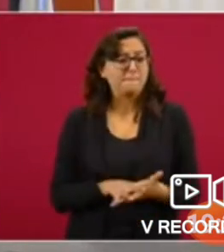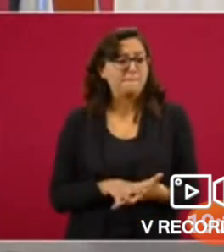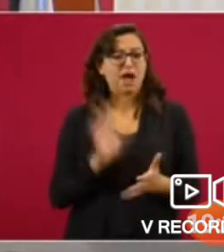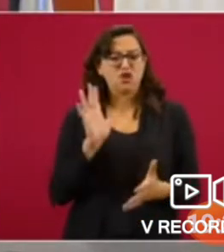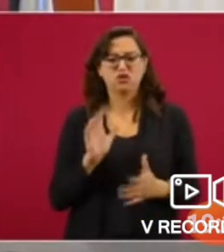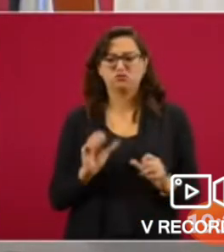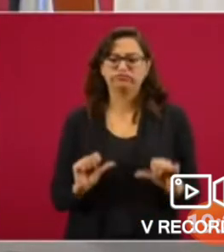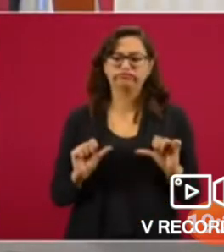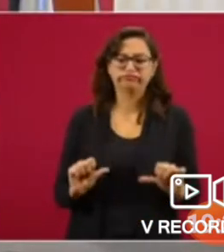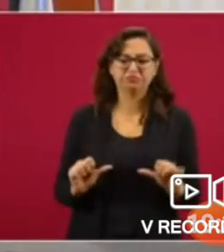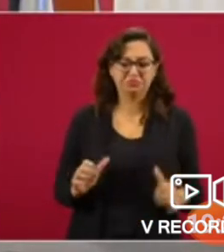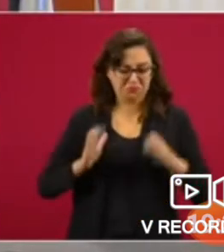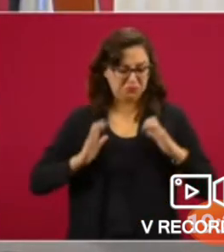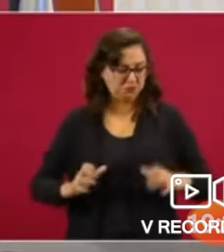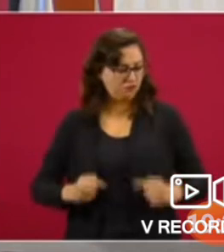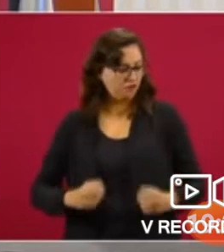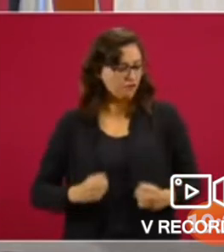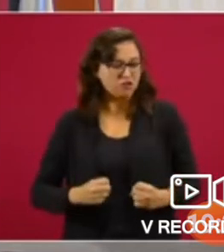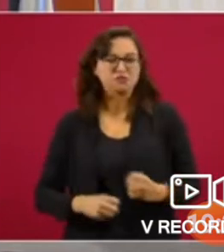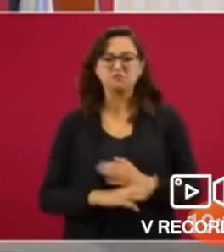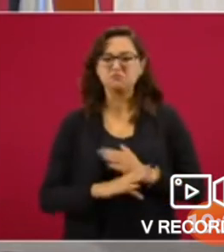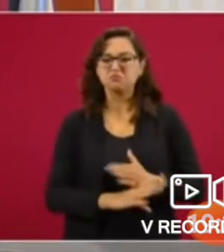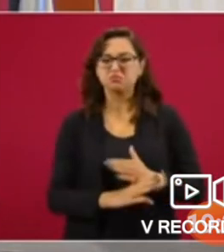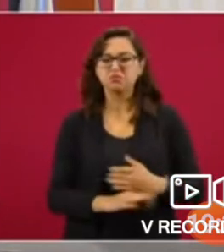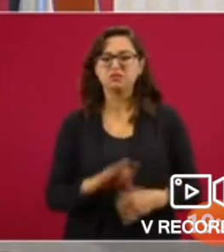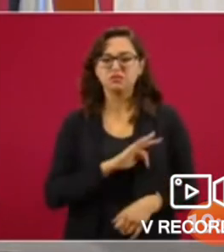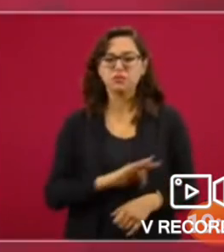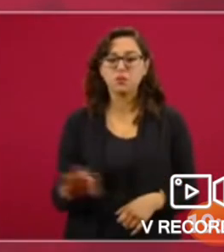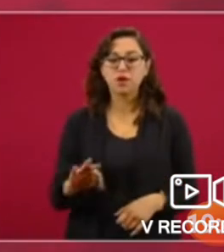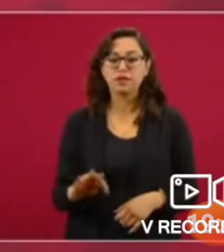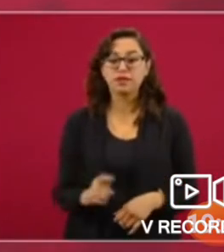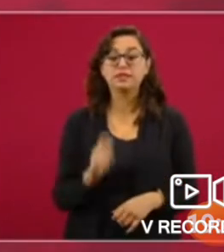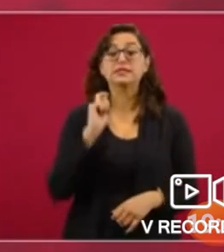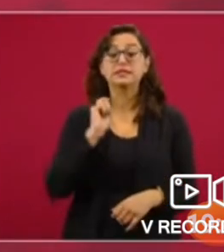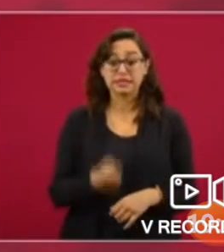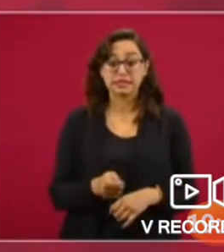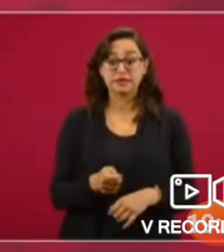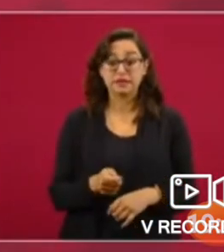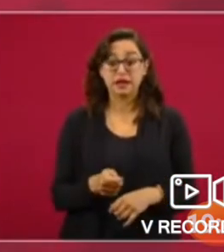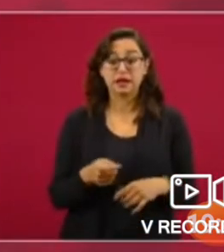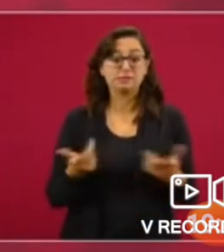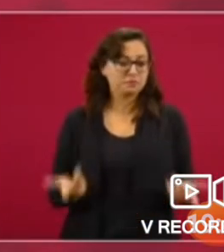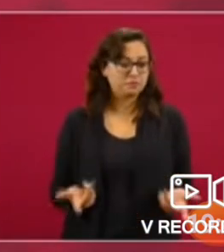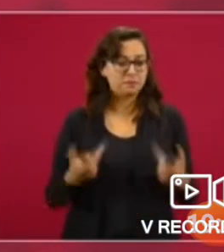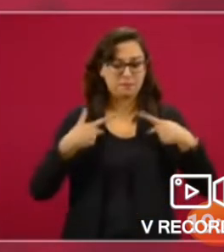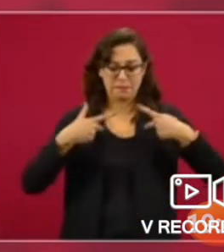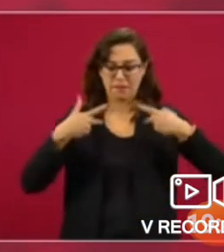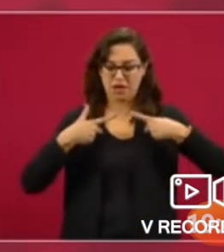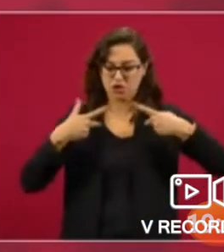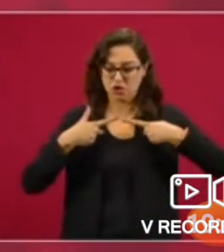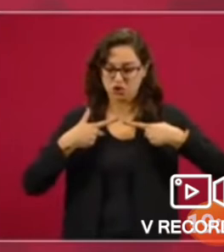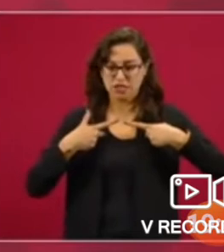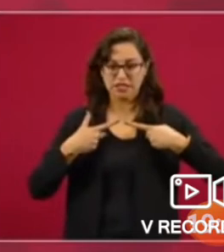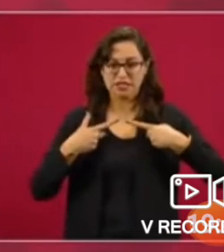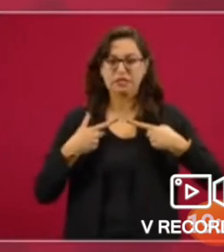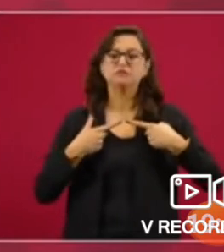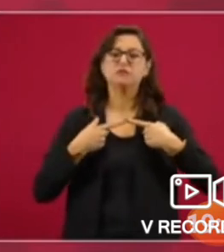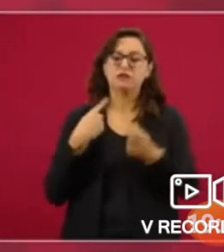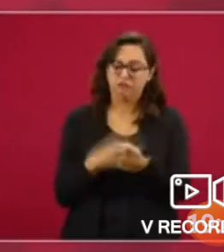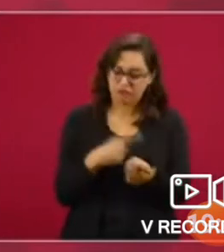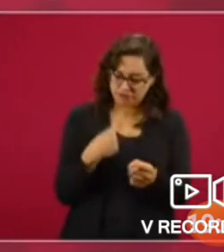son inmunes. La importancia de esto es que entre más grande sea la cantidad de personas que tuvieron